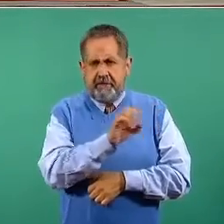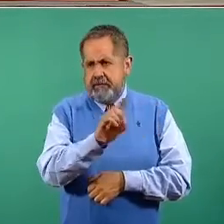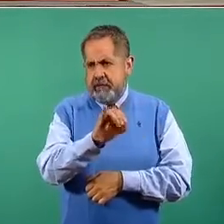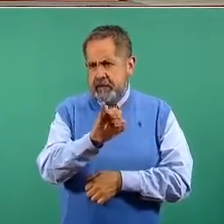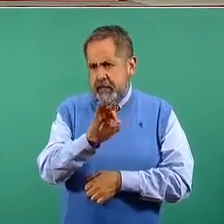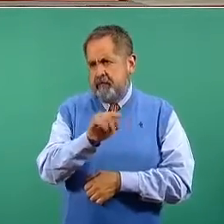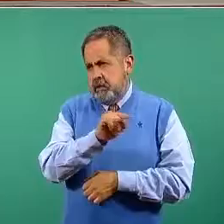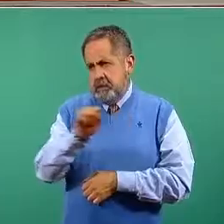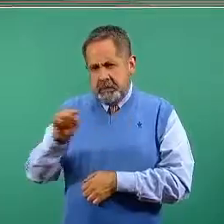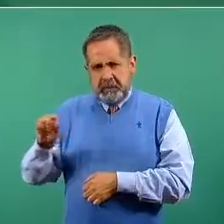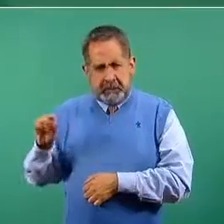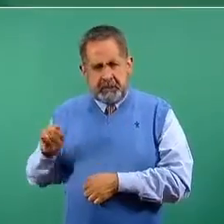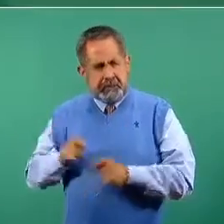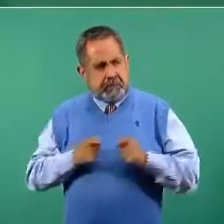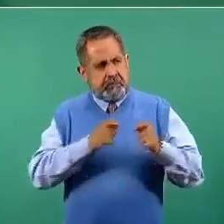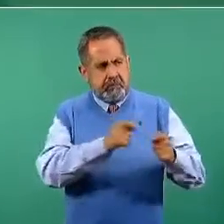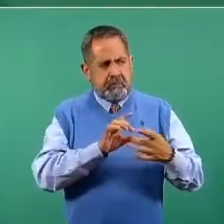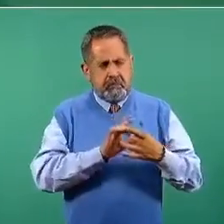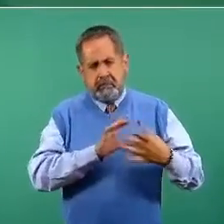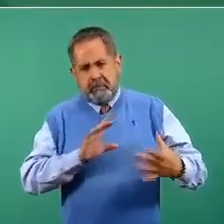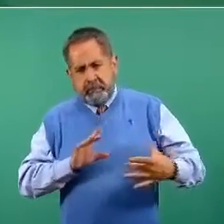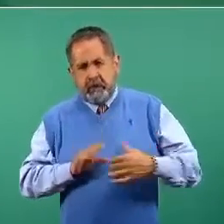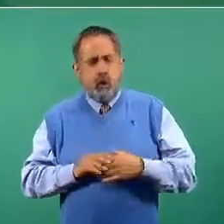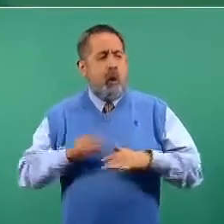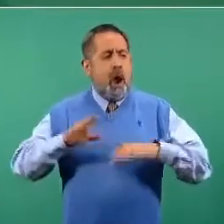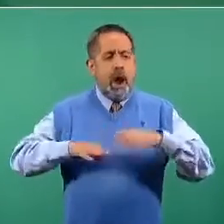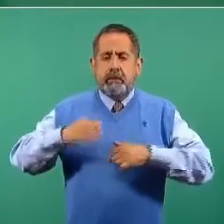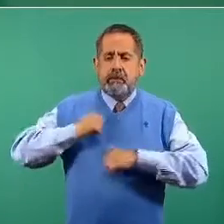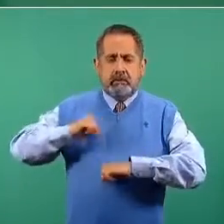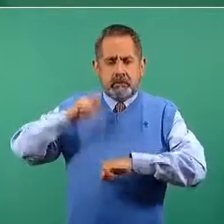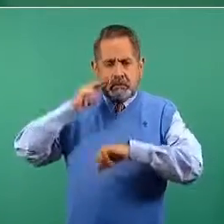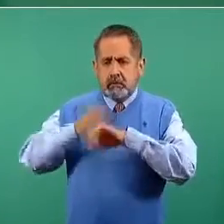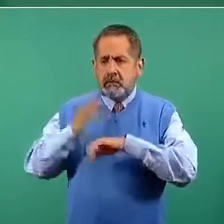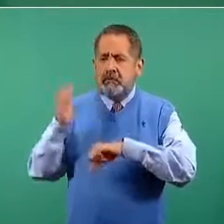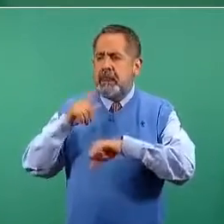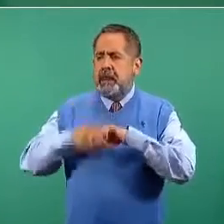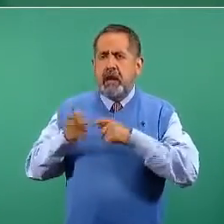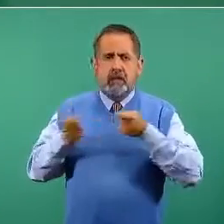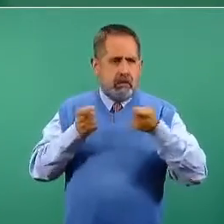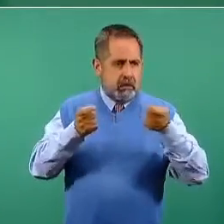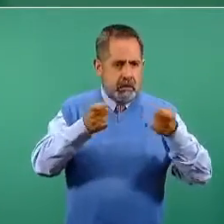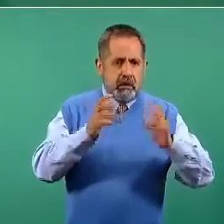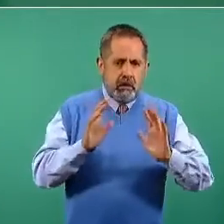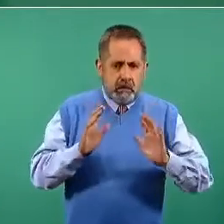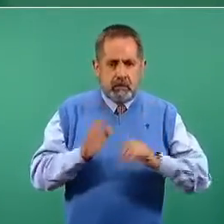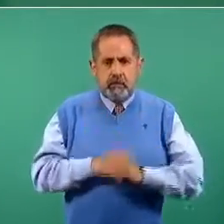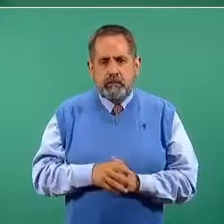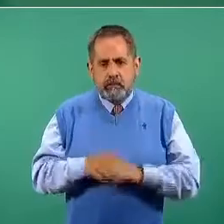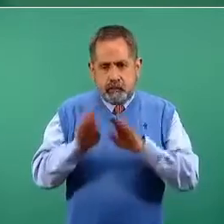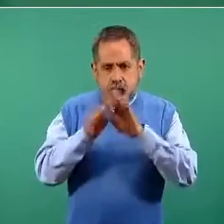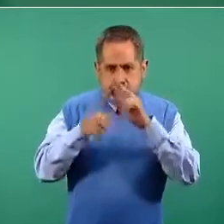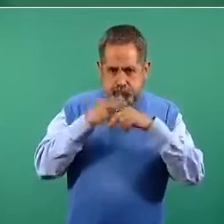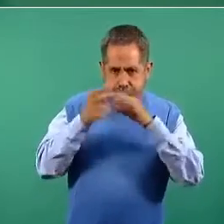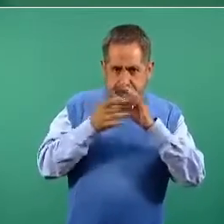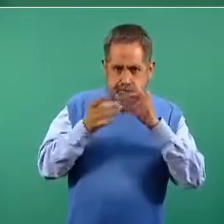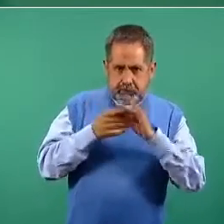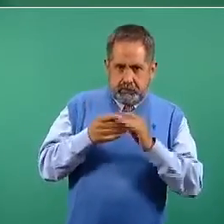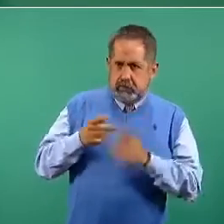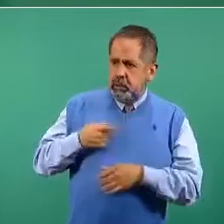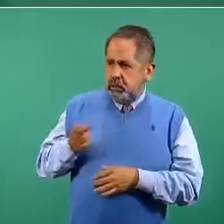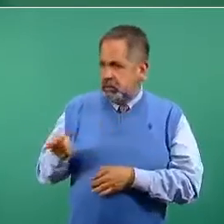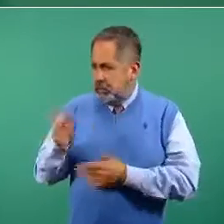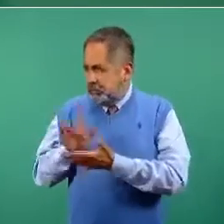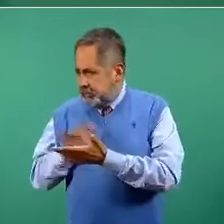cierto grado de autonomía. En otros casos son centralmente administrados. Pero vamos a recopilar la información más reciente